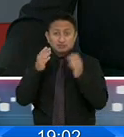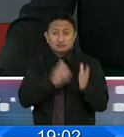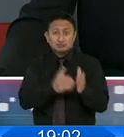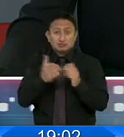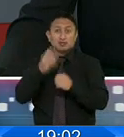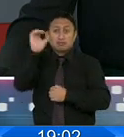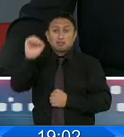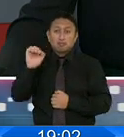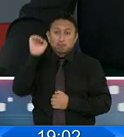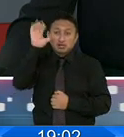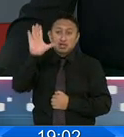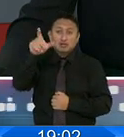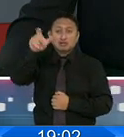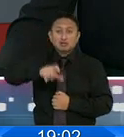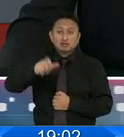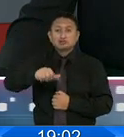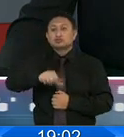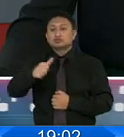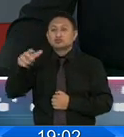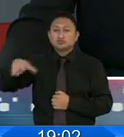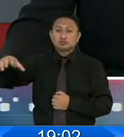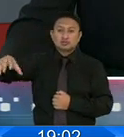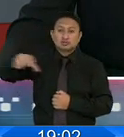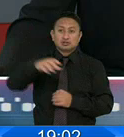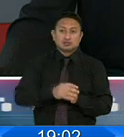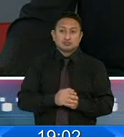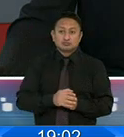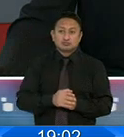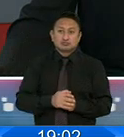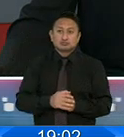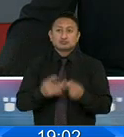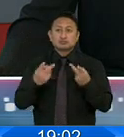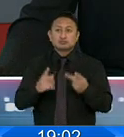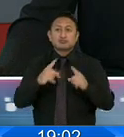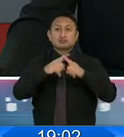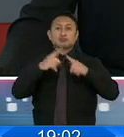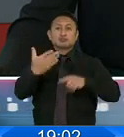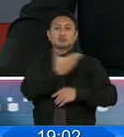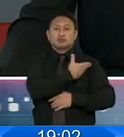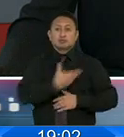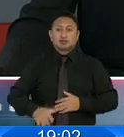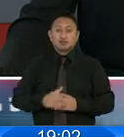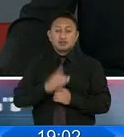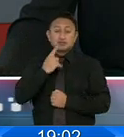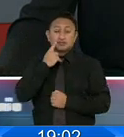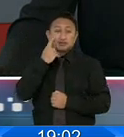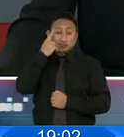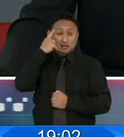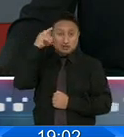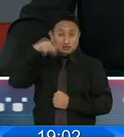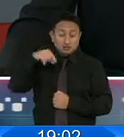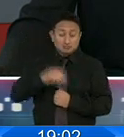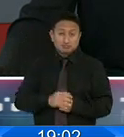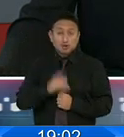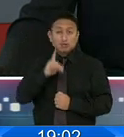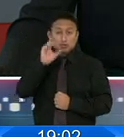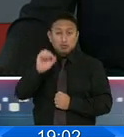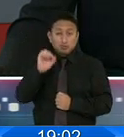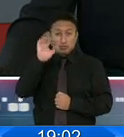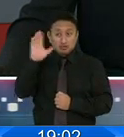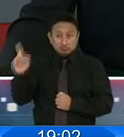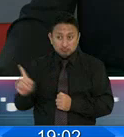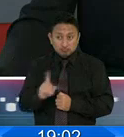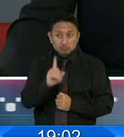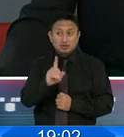de simpatizantes de otras provincias. Y también el expresidente de la República, Rafael Correa, salió en uno de estos videos alentando